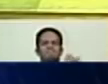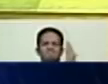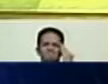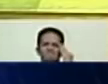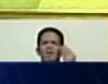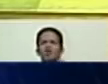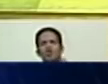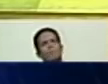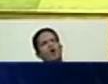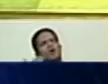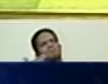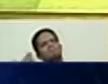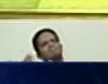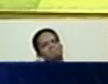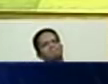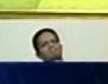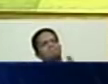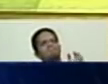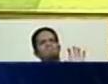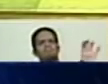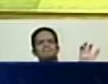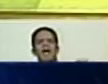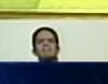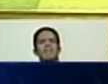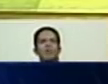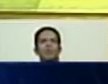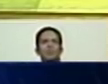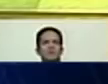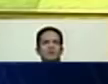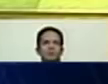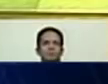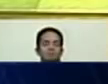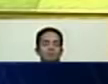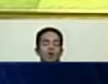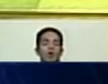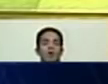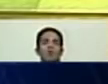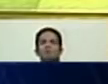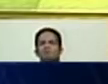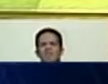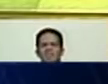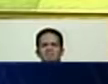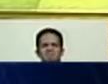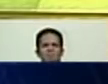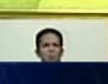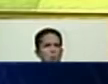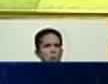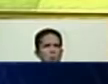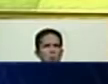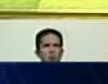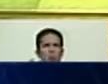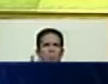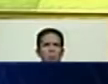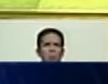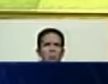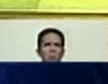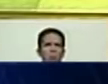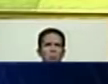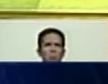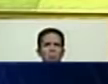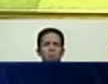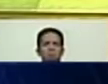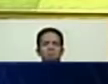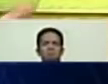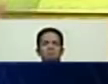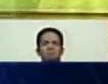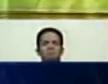América. Yo sé que algunos de ustedes deben estar confundidos por las señales